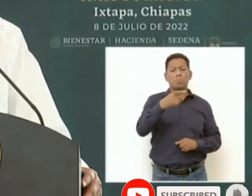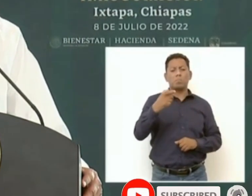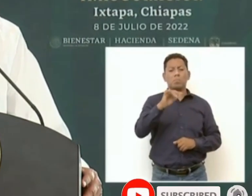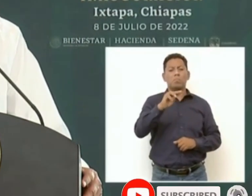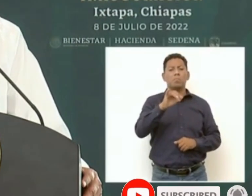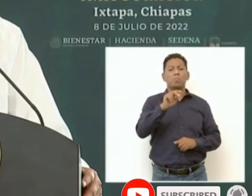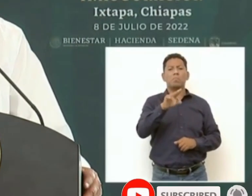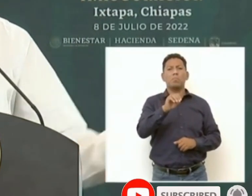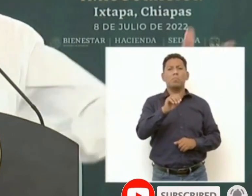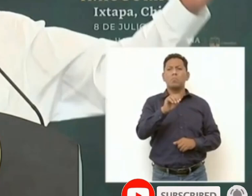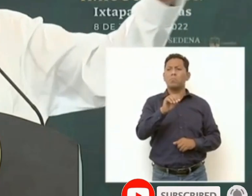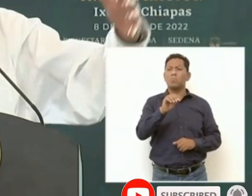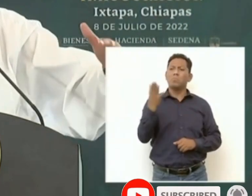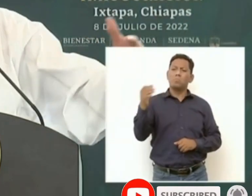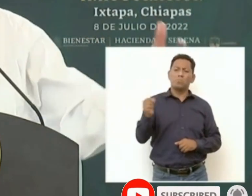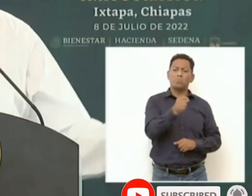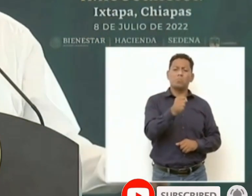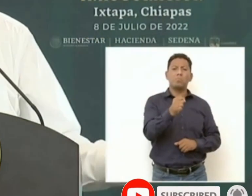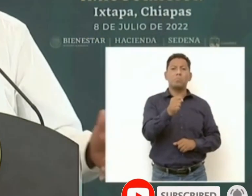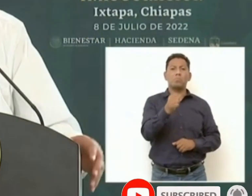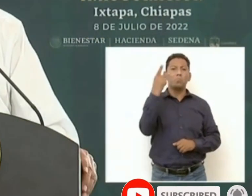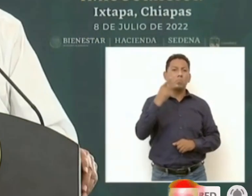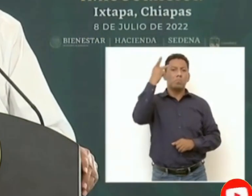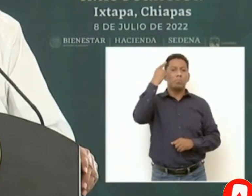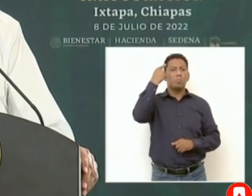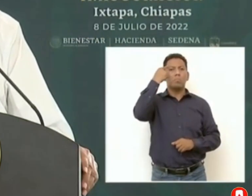príncipe para dominar México.